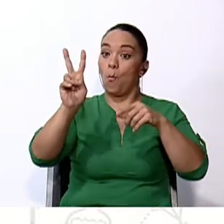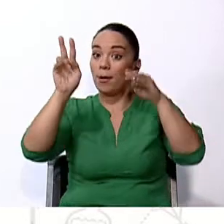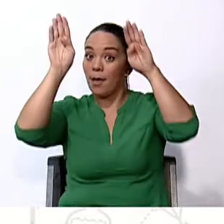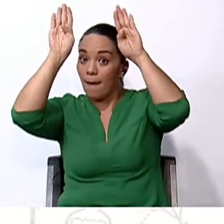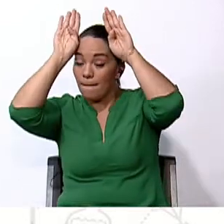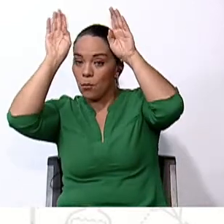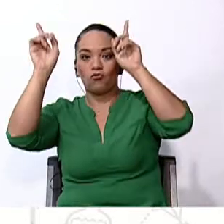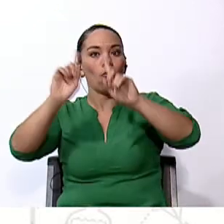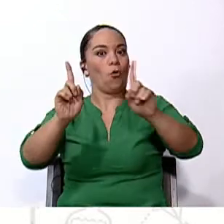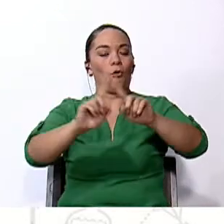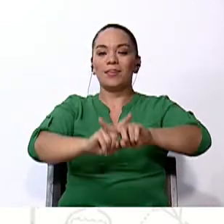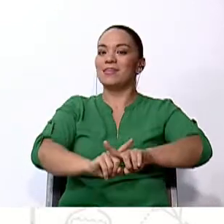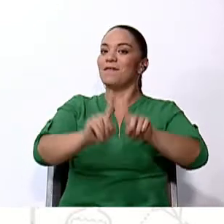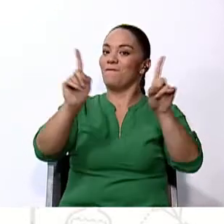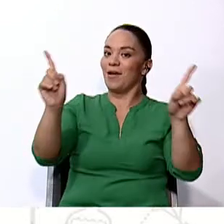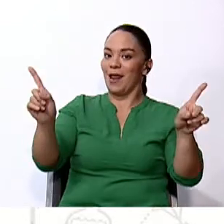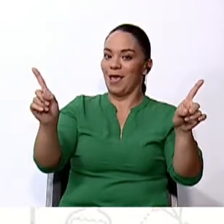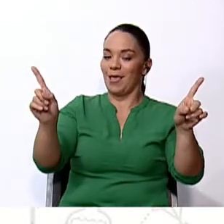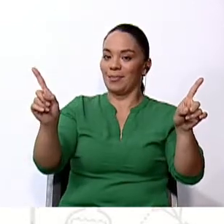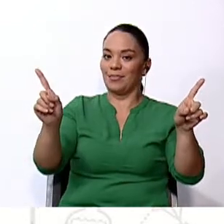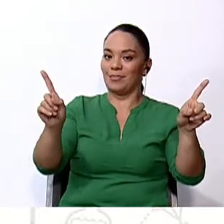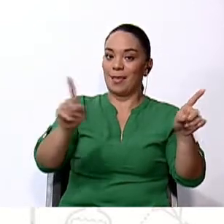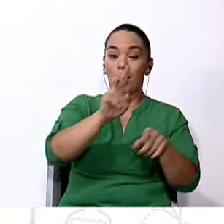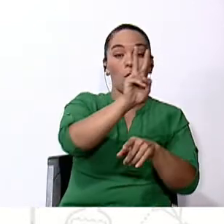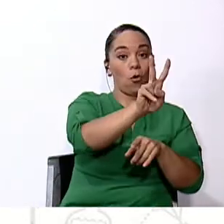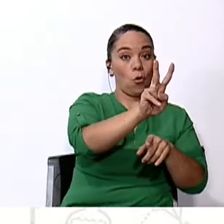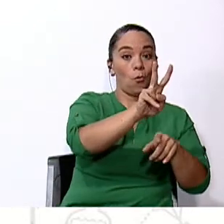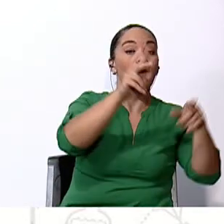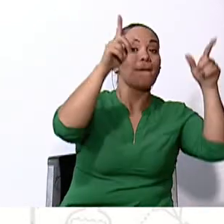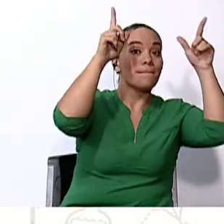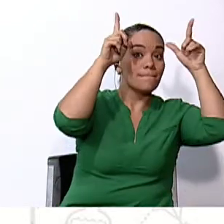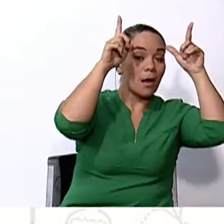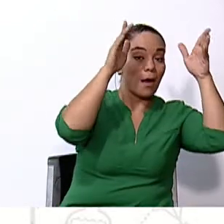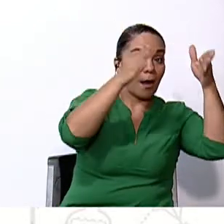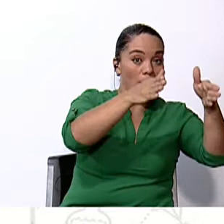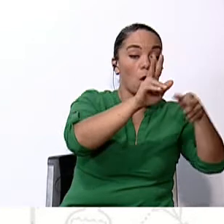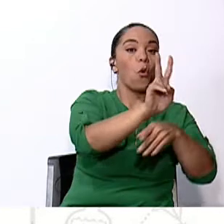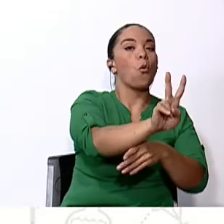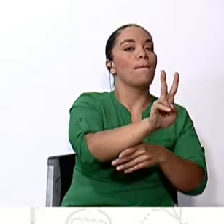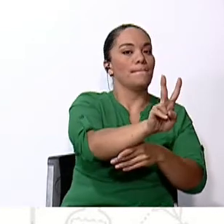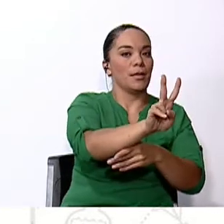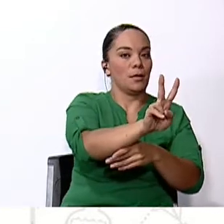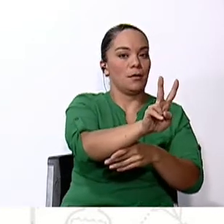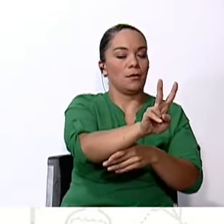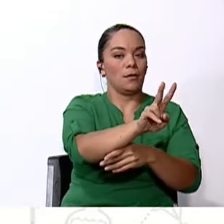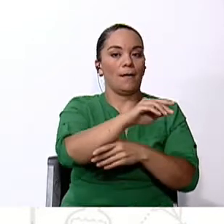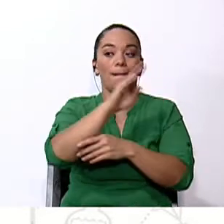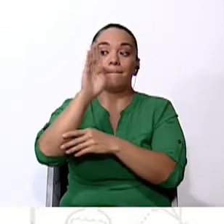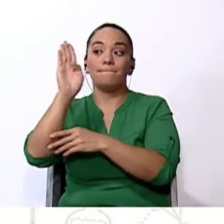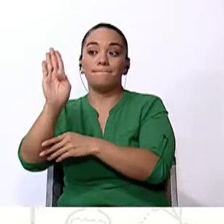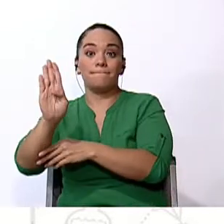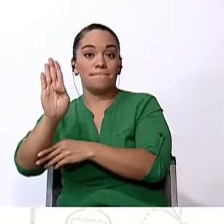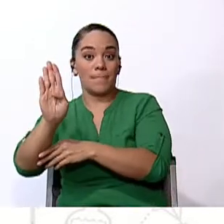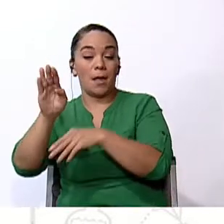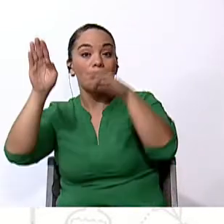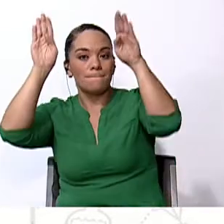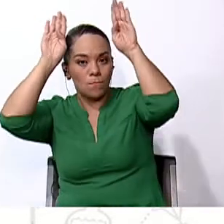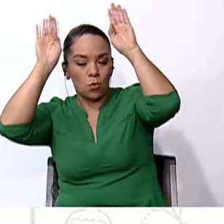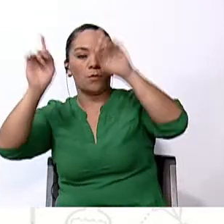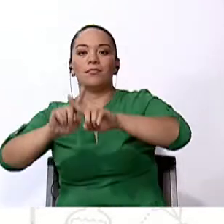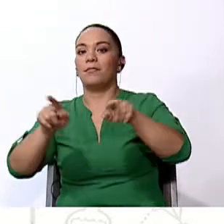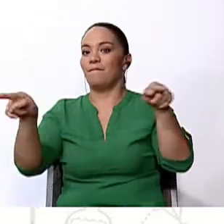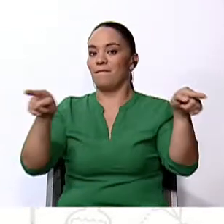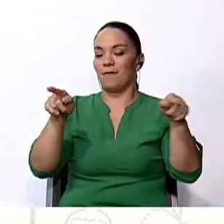B y V. Este es el momento de la V. La V de vela. Muy bien.